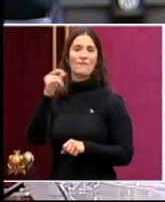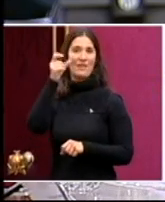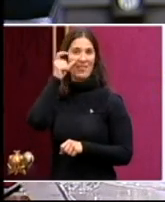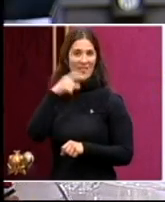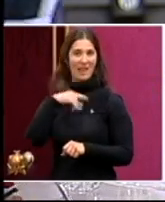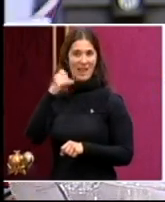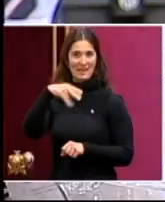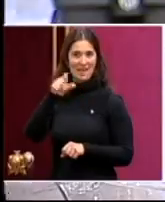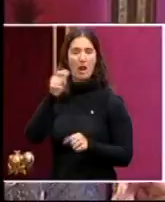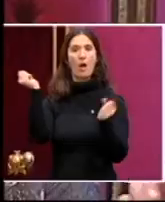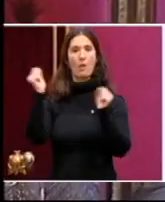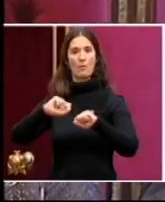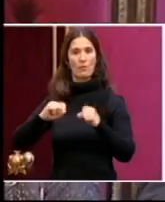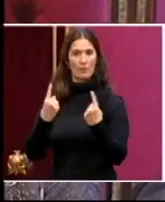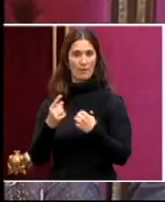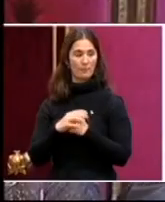Aprobación definitiva.